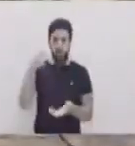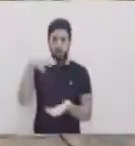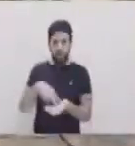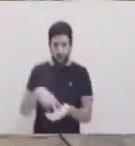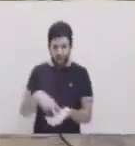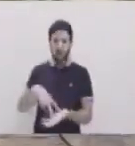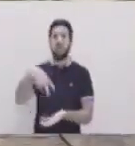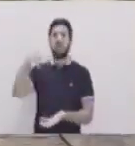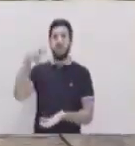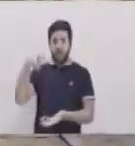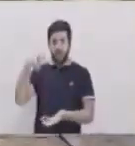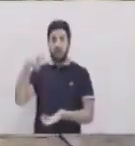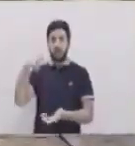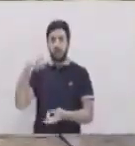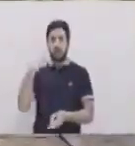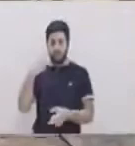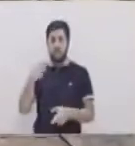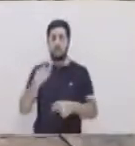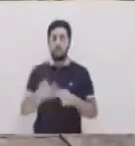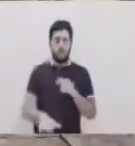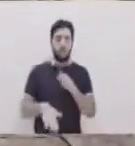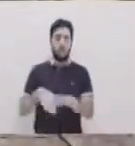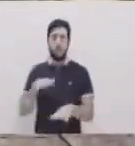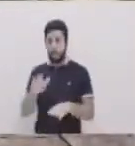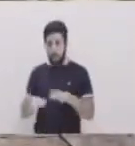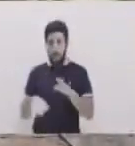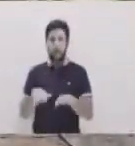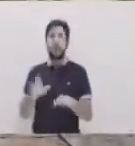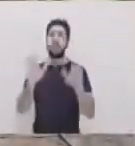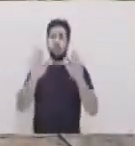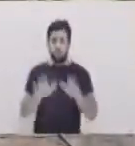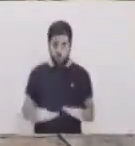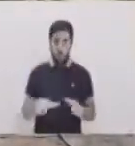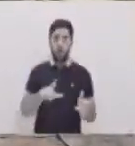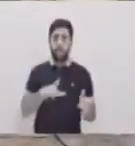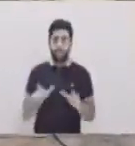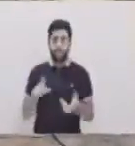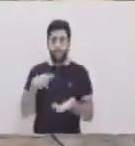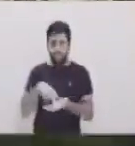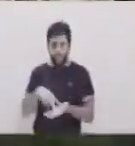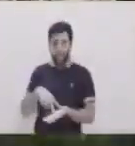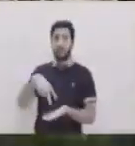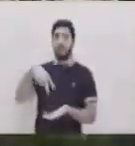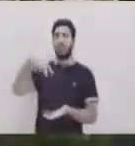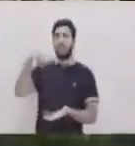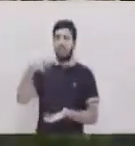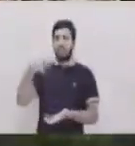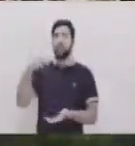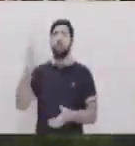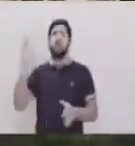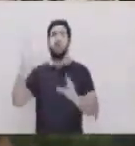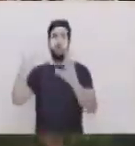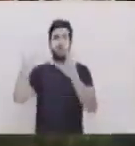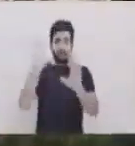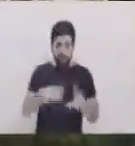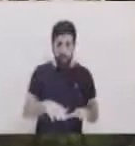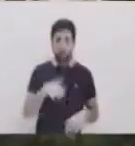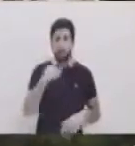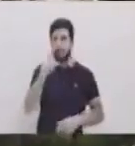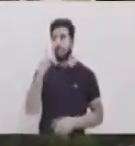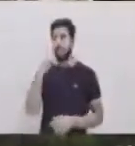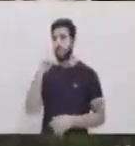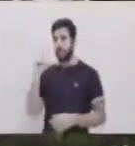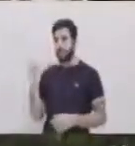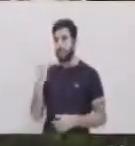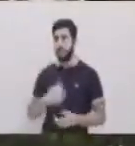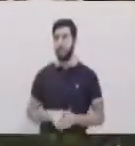carrera, la cual está compuesta por pasos de aproximación, los pasos de ubicación, los pasos de batida. Luego